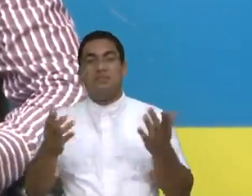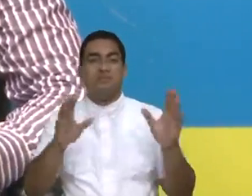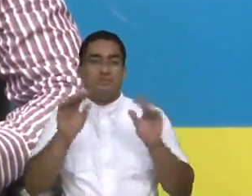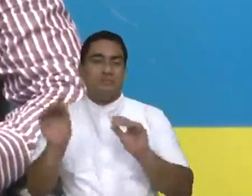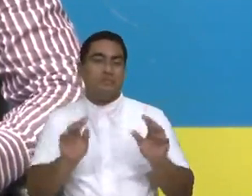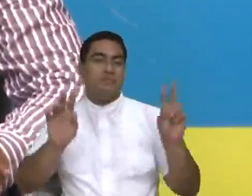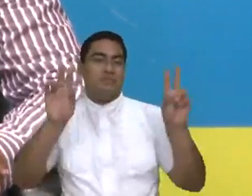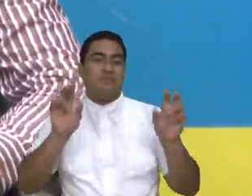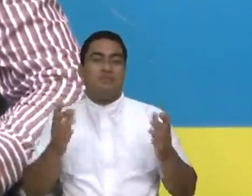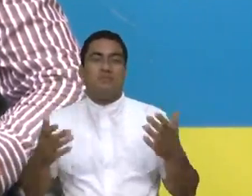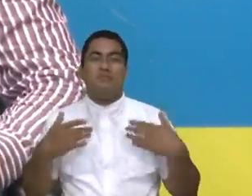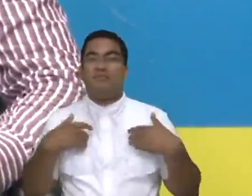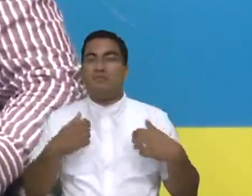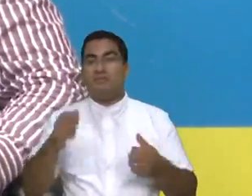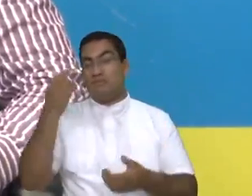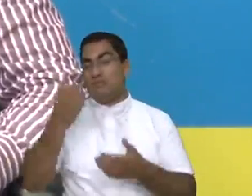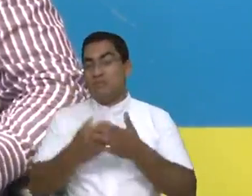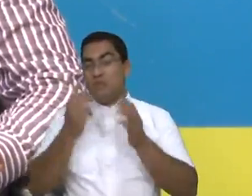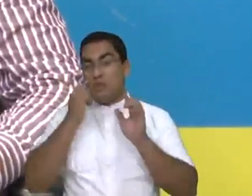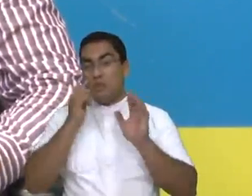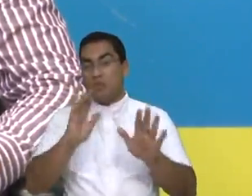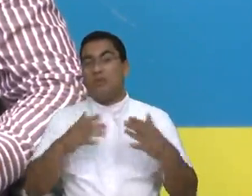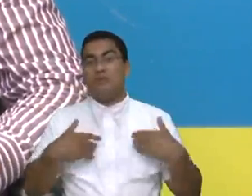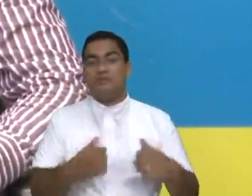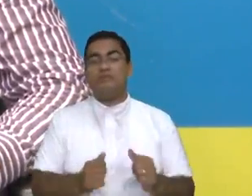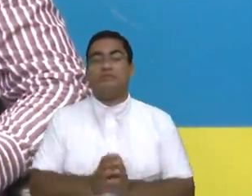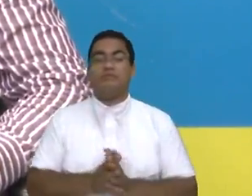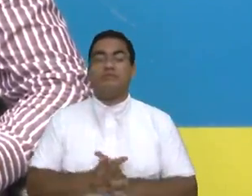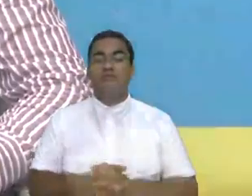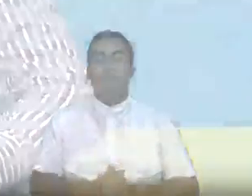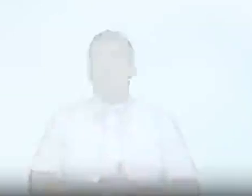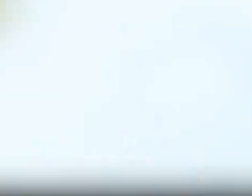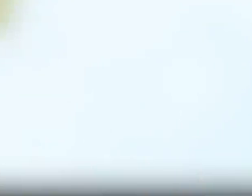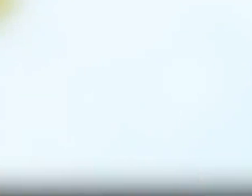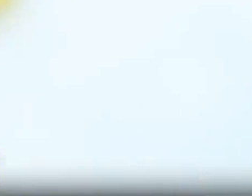seguir conversando sobre temas de salud. Recuerde que prevenir también es salud.